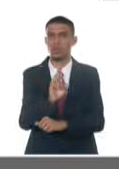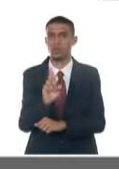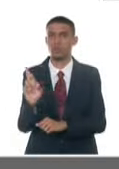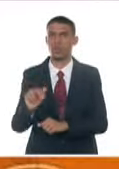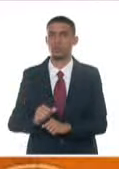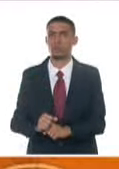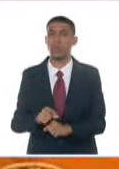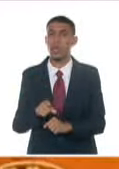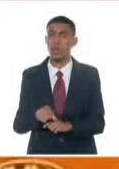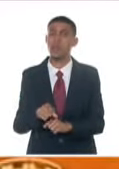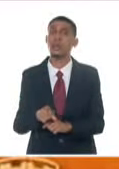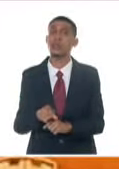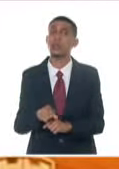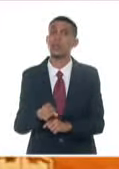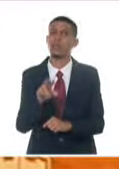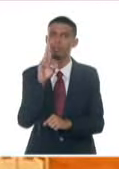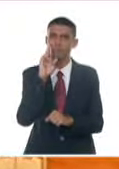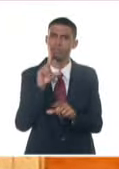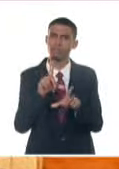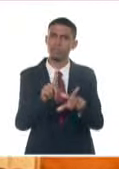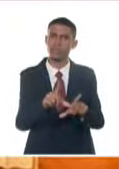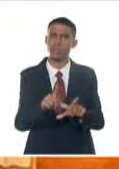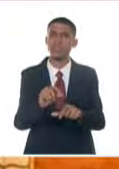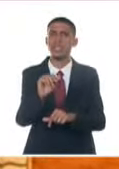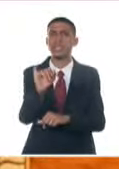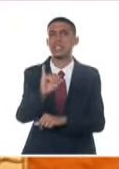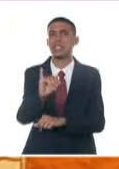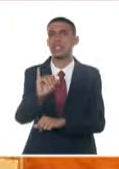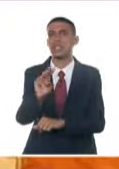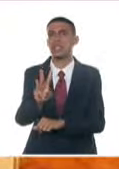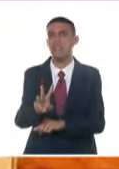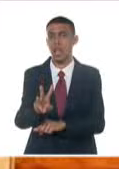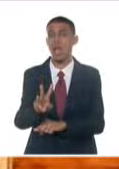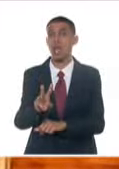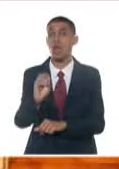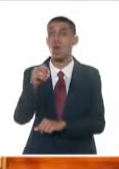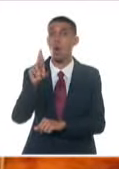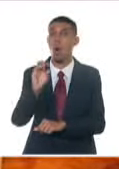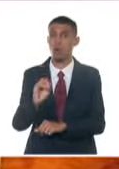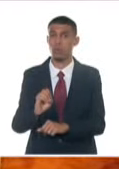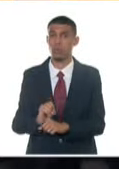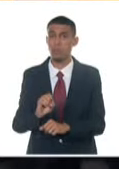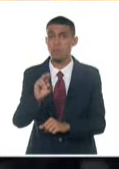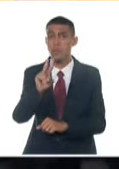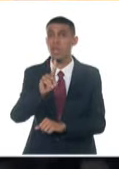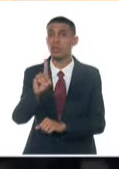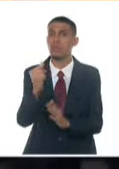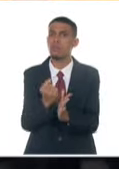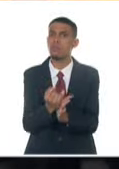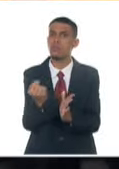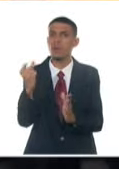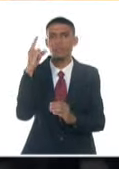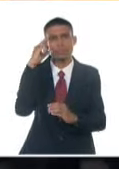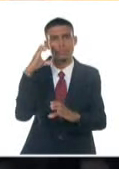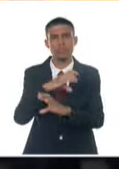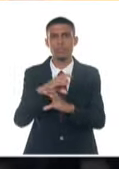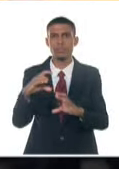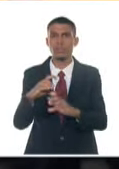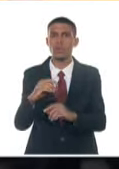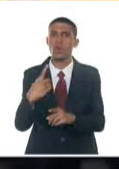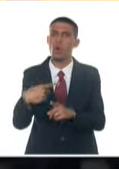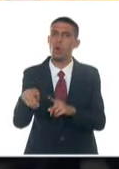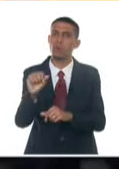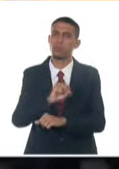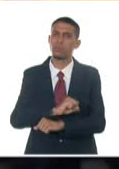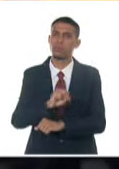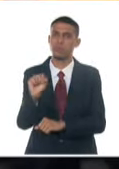la ceremonia fueron entregados 63 títulos de oro, 21 premios al mérito científico y distinguidos 22 graduados